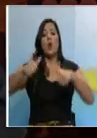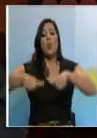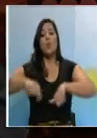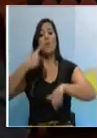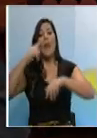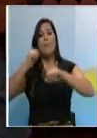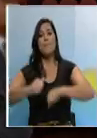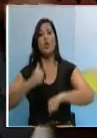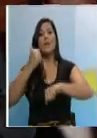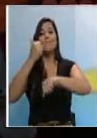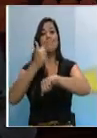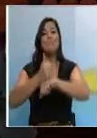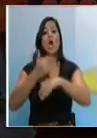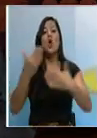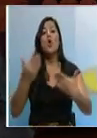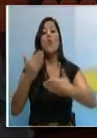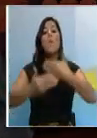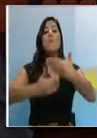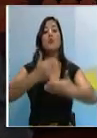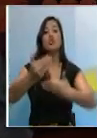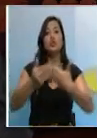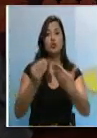a ser tramitados estos proyectos de ley.